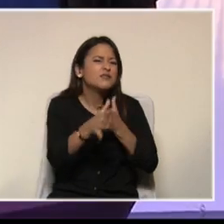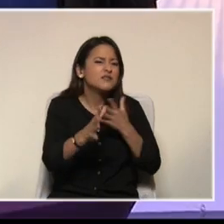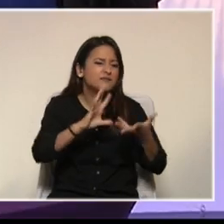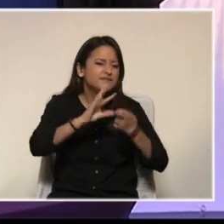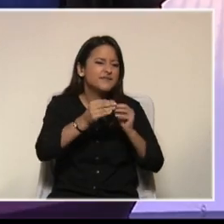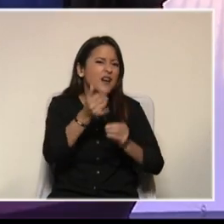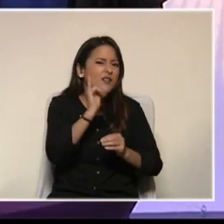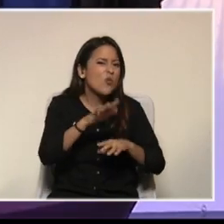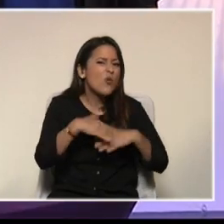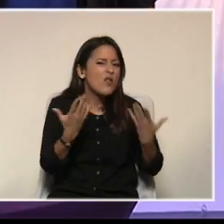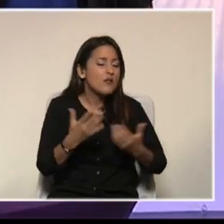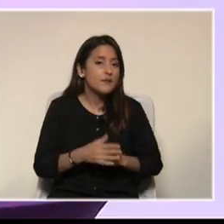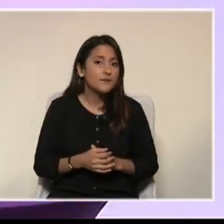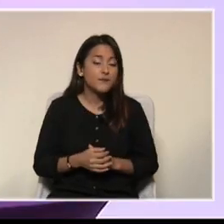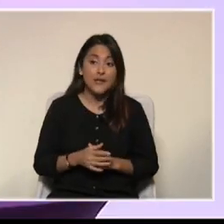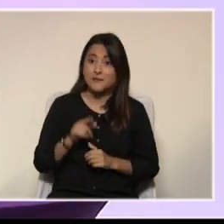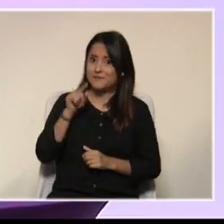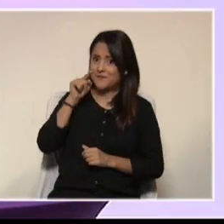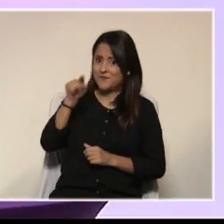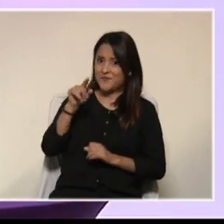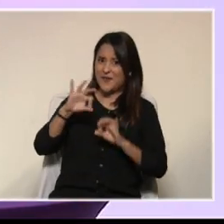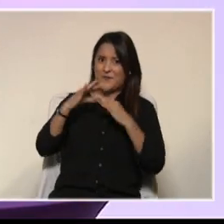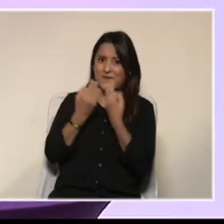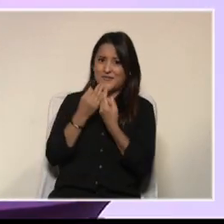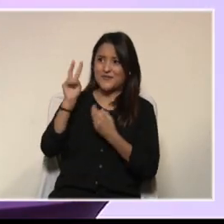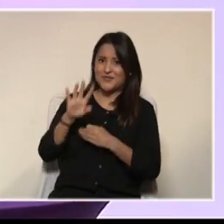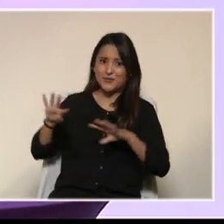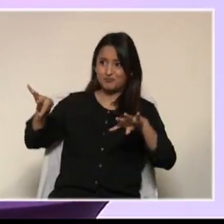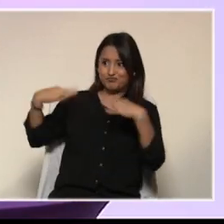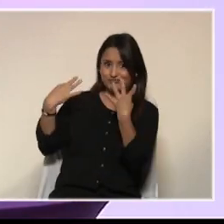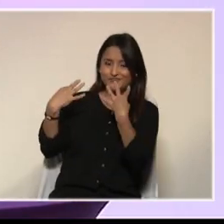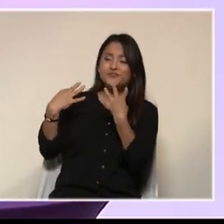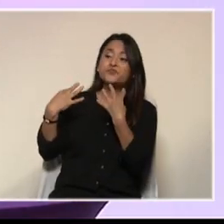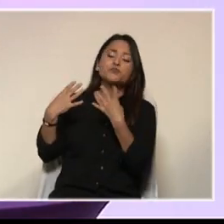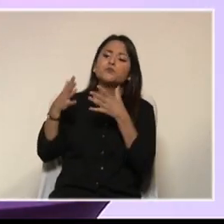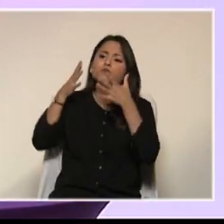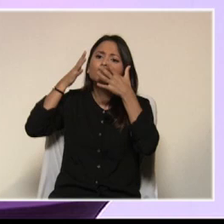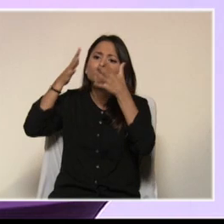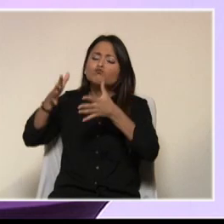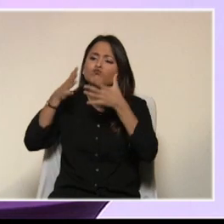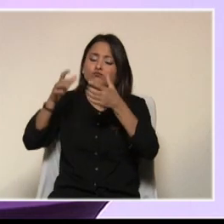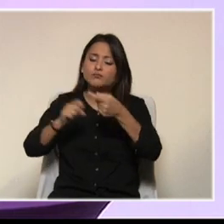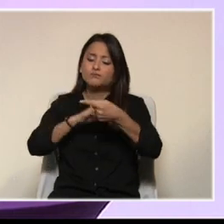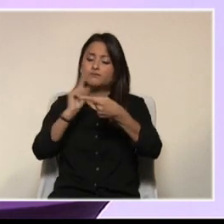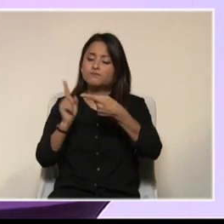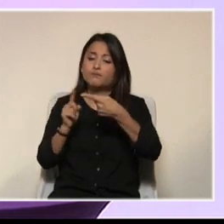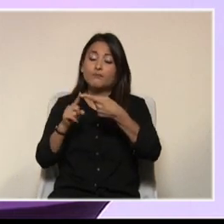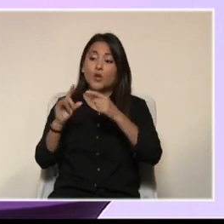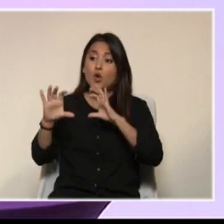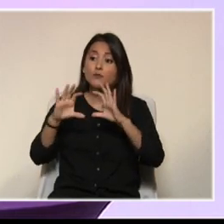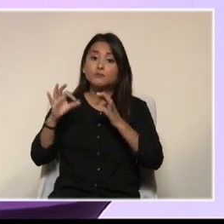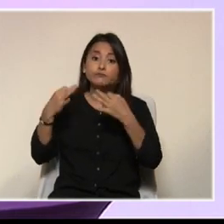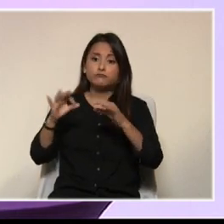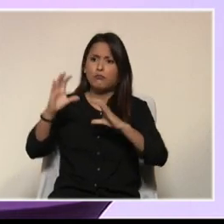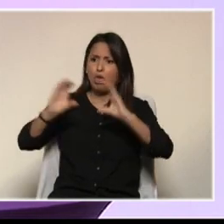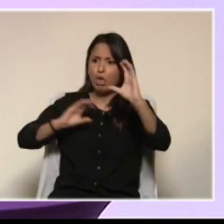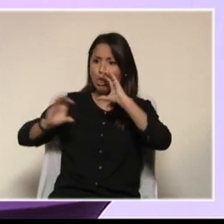escolar? Bueno, vamos a hablar con la familia venezolana. Lo primero que tenemos que tener en claro es una comunicación